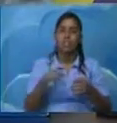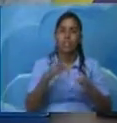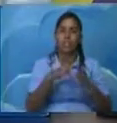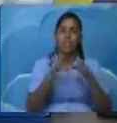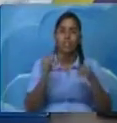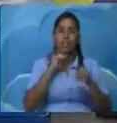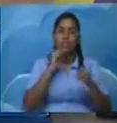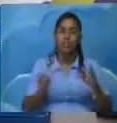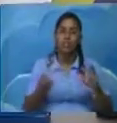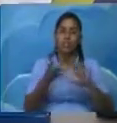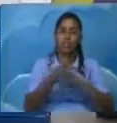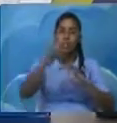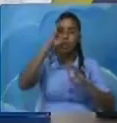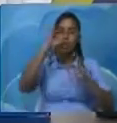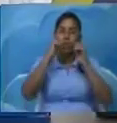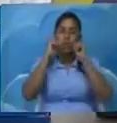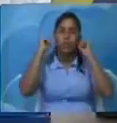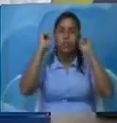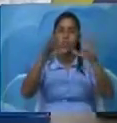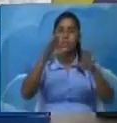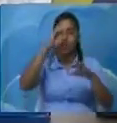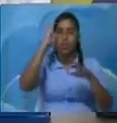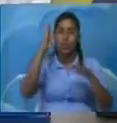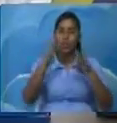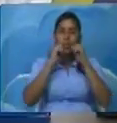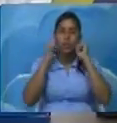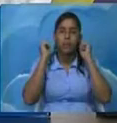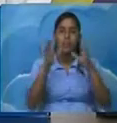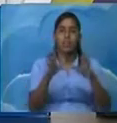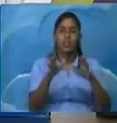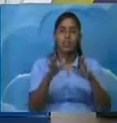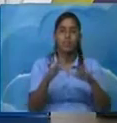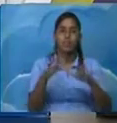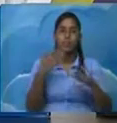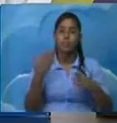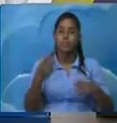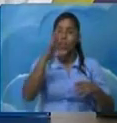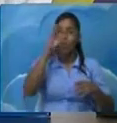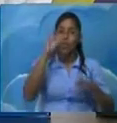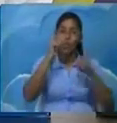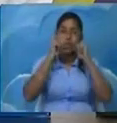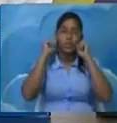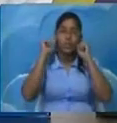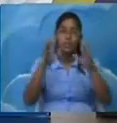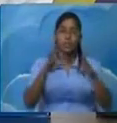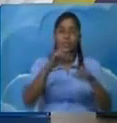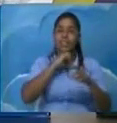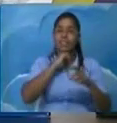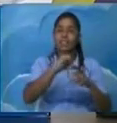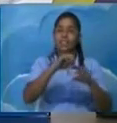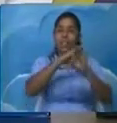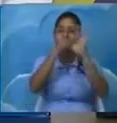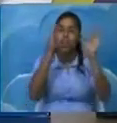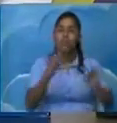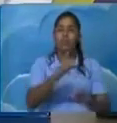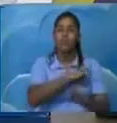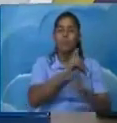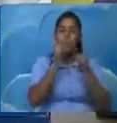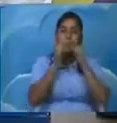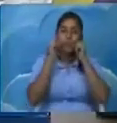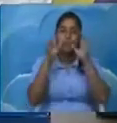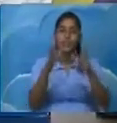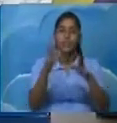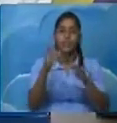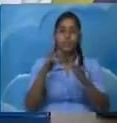eso. Oye, que Dios te bendiga, vale, que Dios te bendiga, que Dios te bendiga. Esa es la forma, hermano, de bendecir. Por